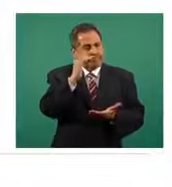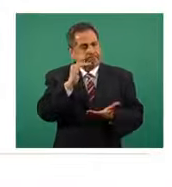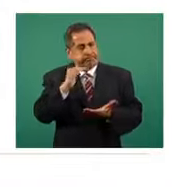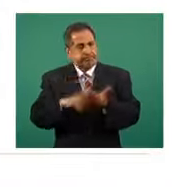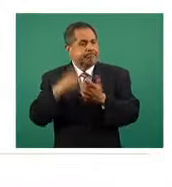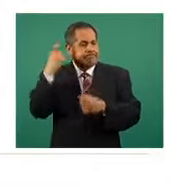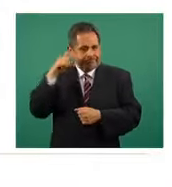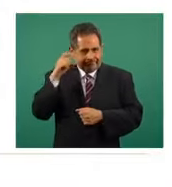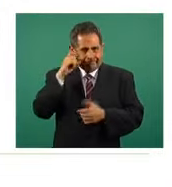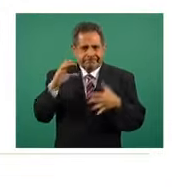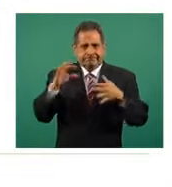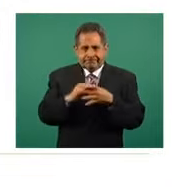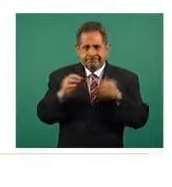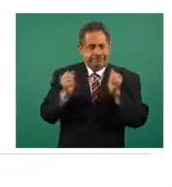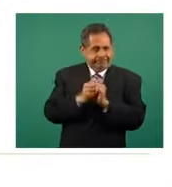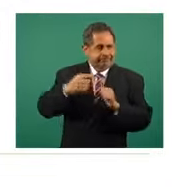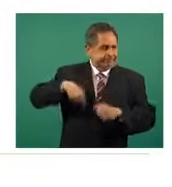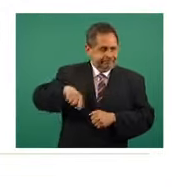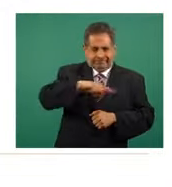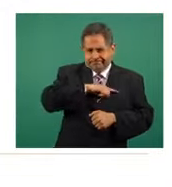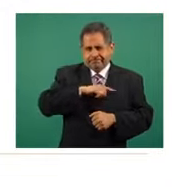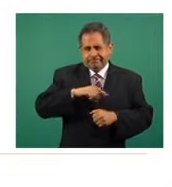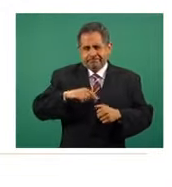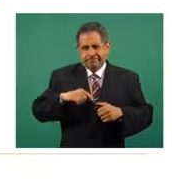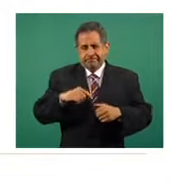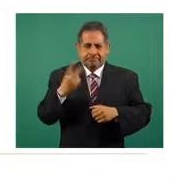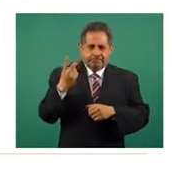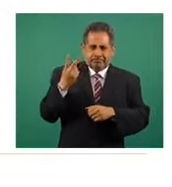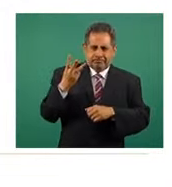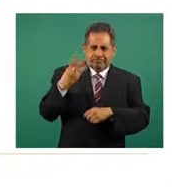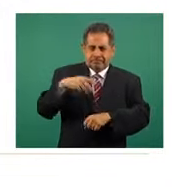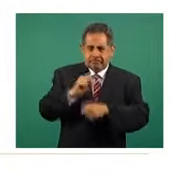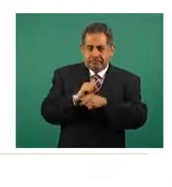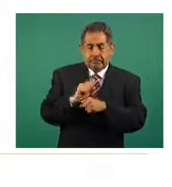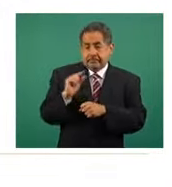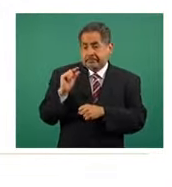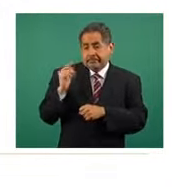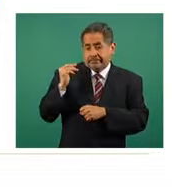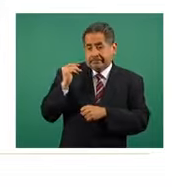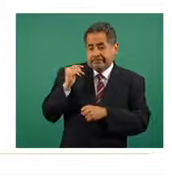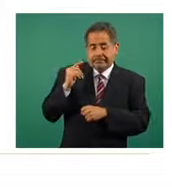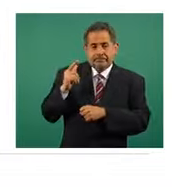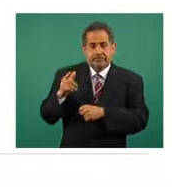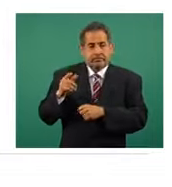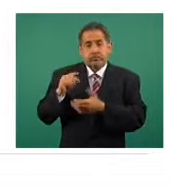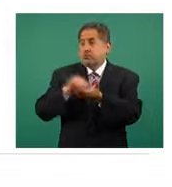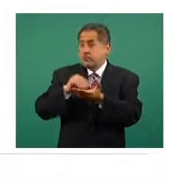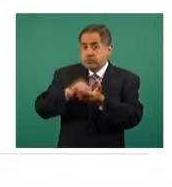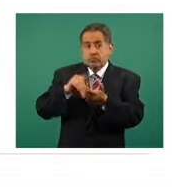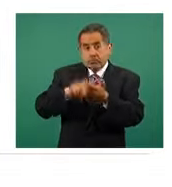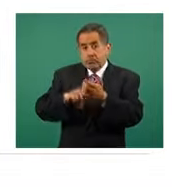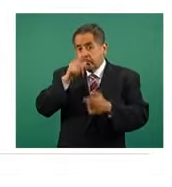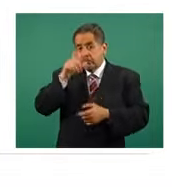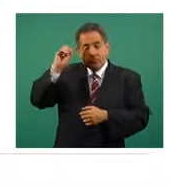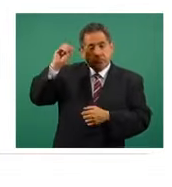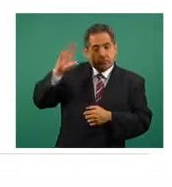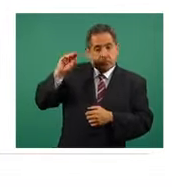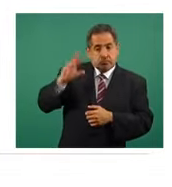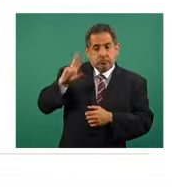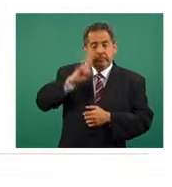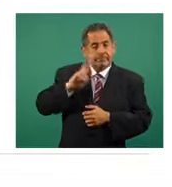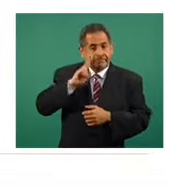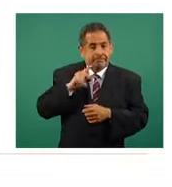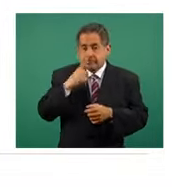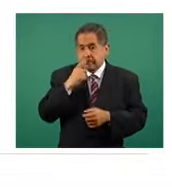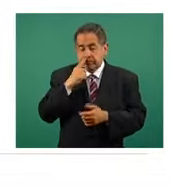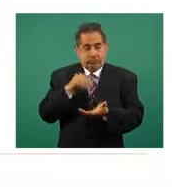de la megalópolis, mismas 2 o 3 semanas, pero Querétaro recientemente saliendo de, o todavía en semáforo rojo, vamos a ver si sale ya el